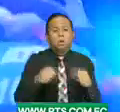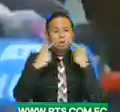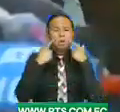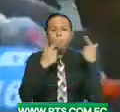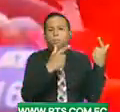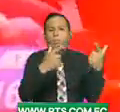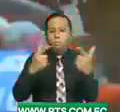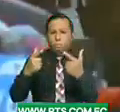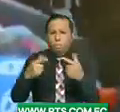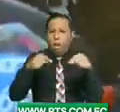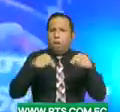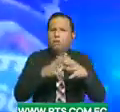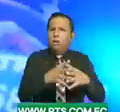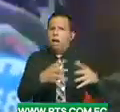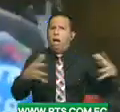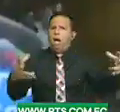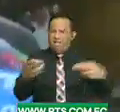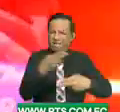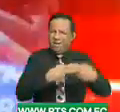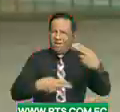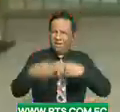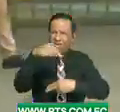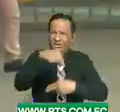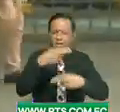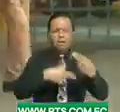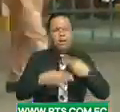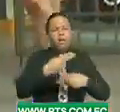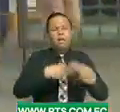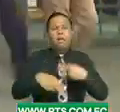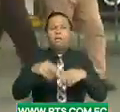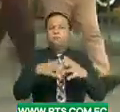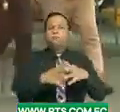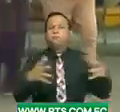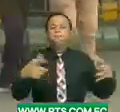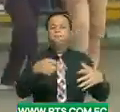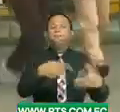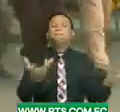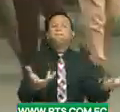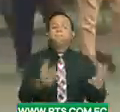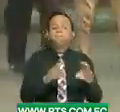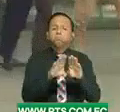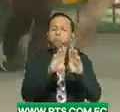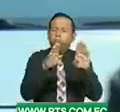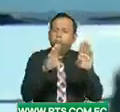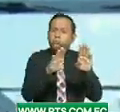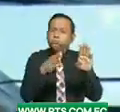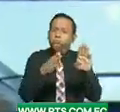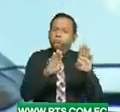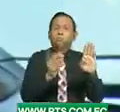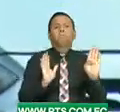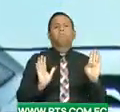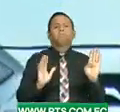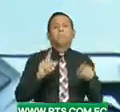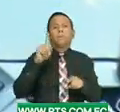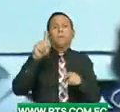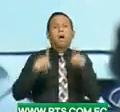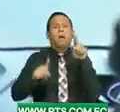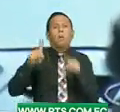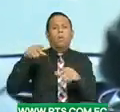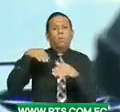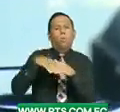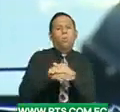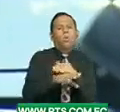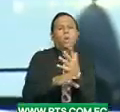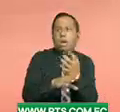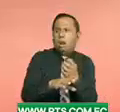instalaciones del mayor centro de abasto con el que cuenta la ciudad. El mismo que permaneció entreabierto y cerrado. Quienes intentaron ingresar